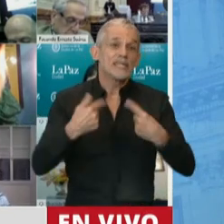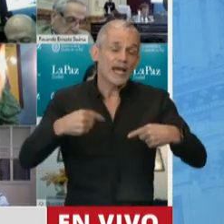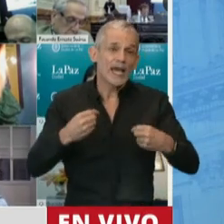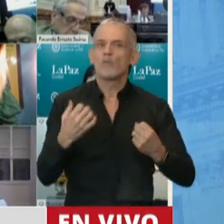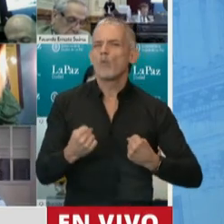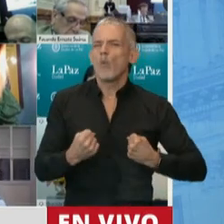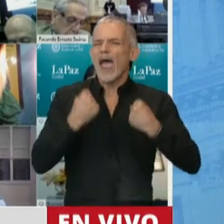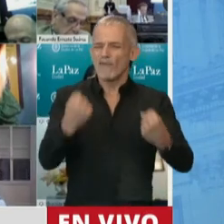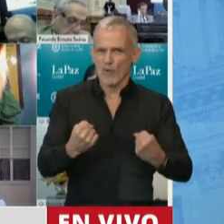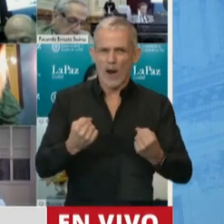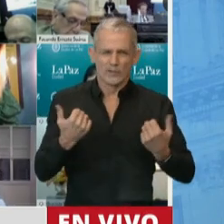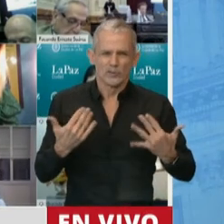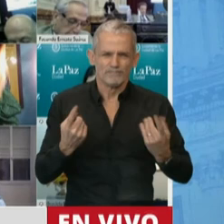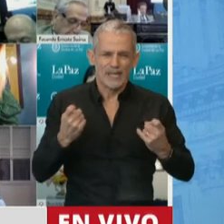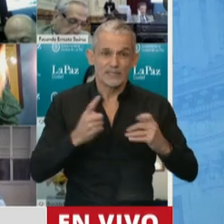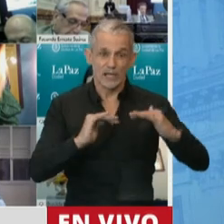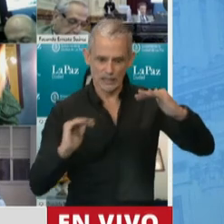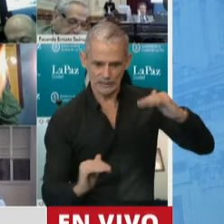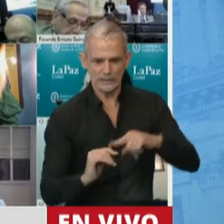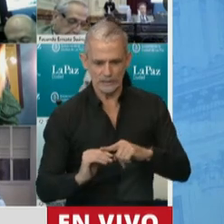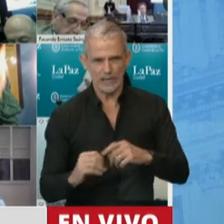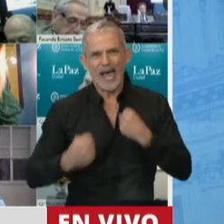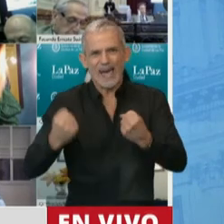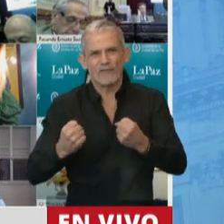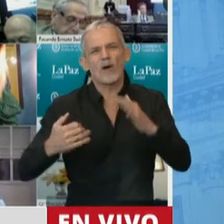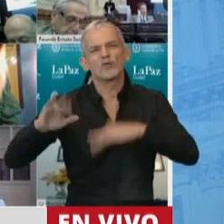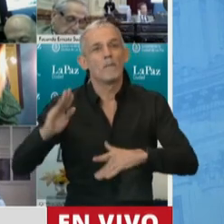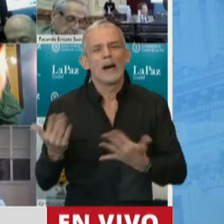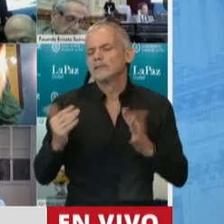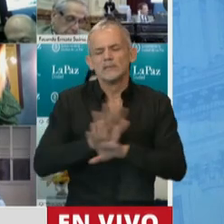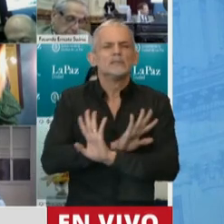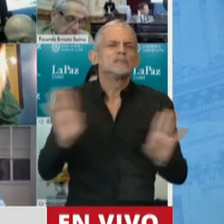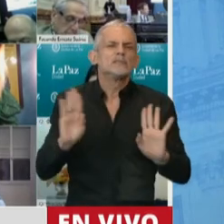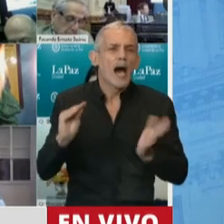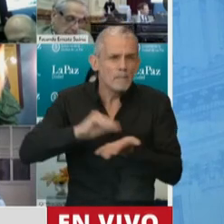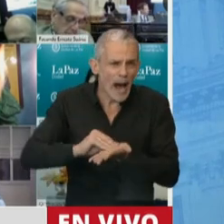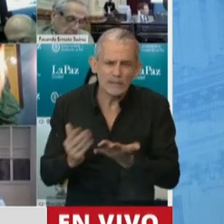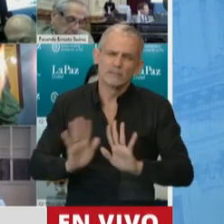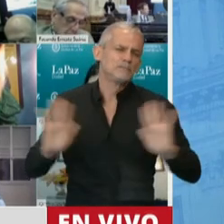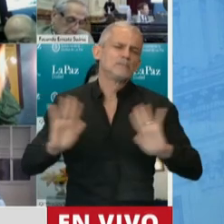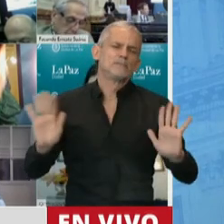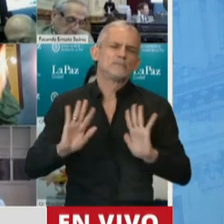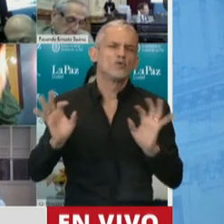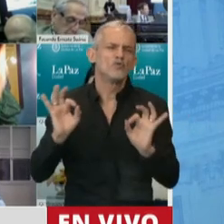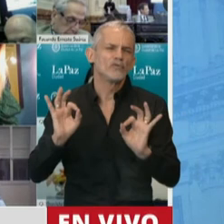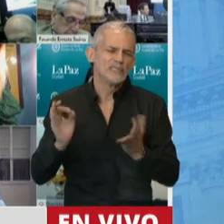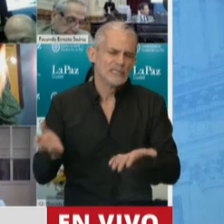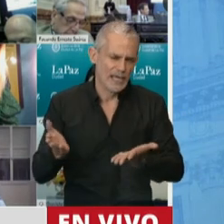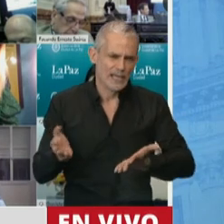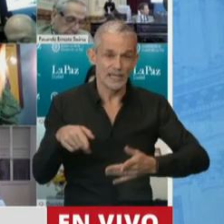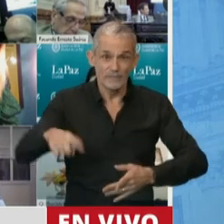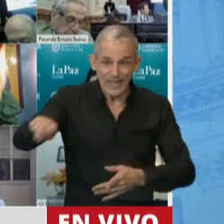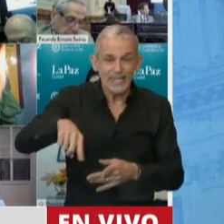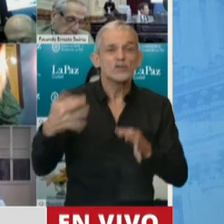un esfuerzo, que a los que están abajo más esfuerzo no se les puede pedir y que ellos son los que tienen en este momento